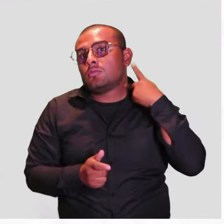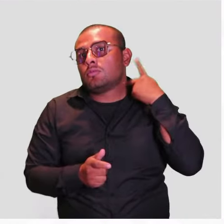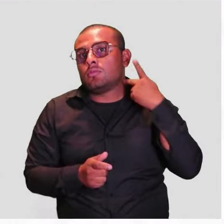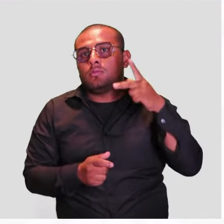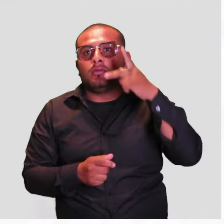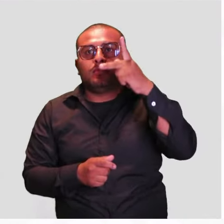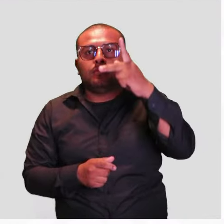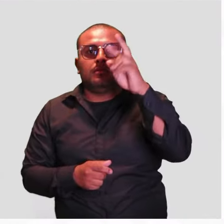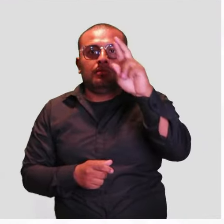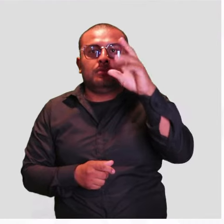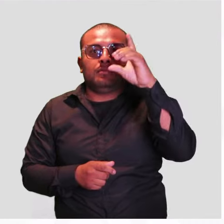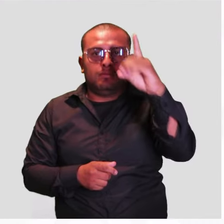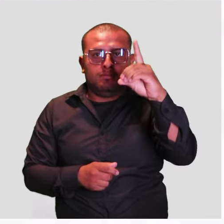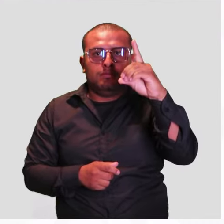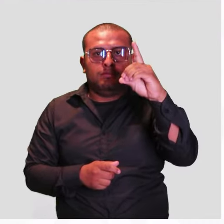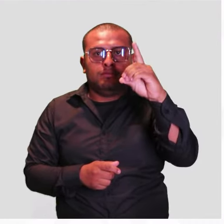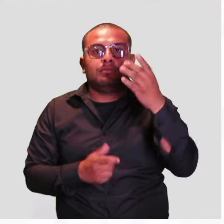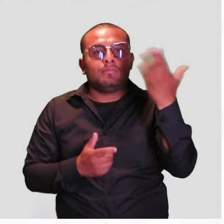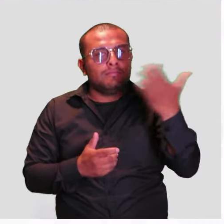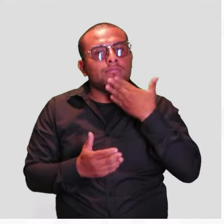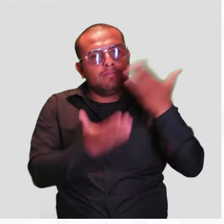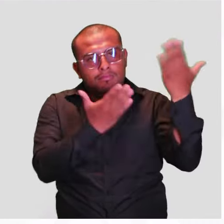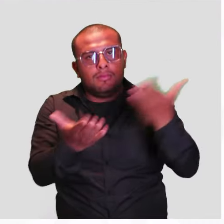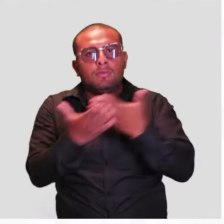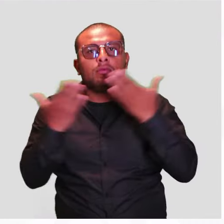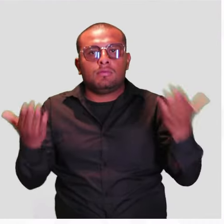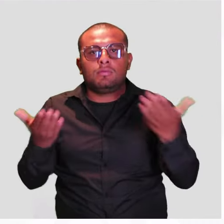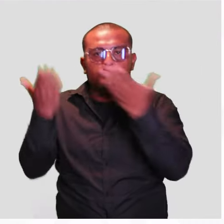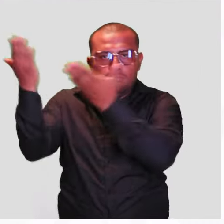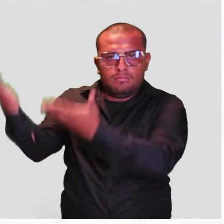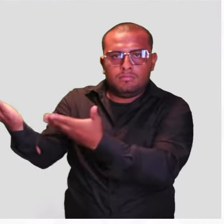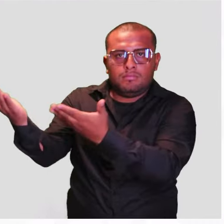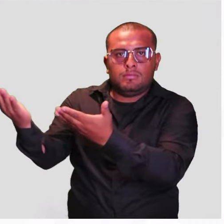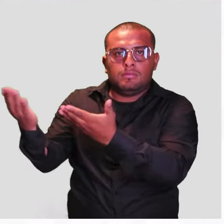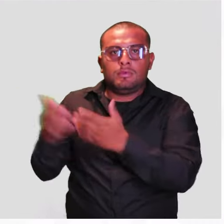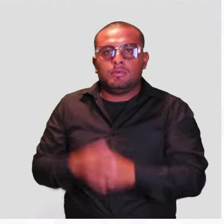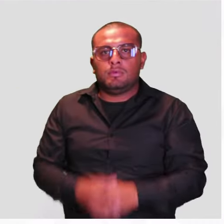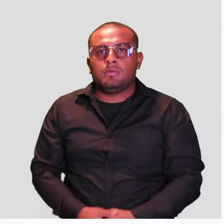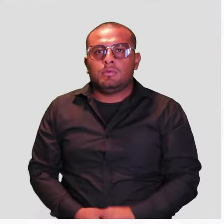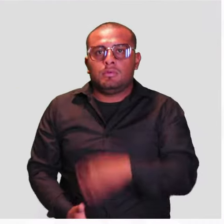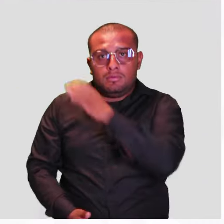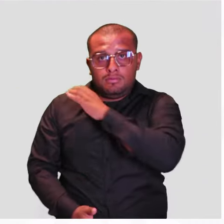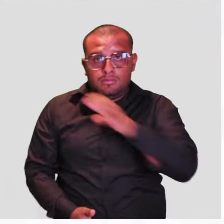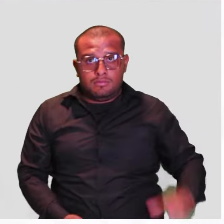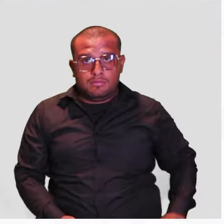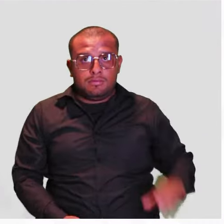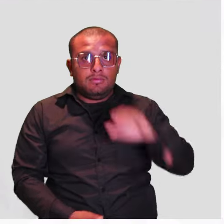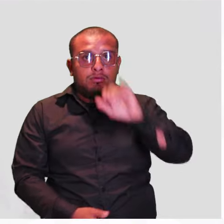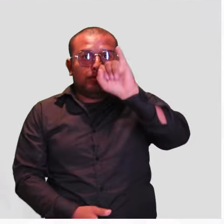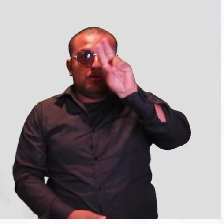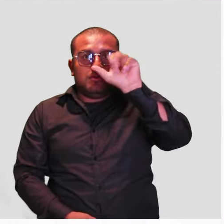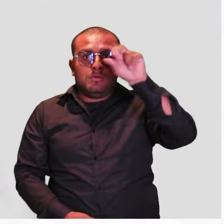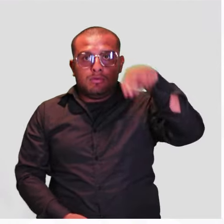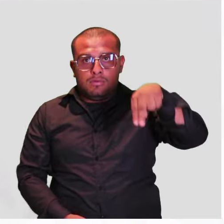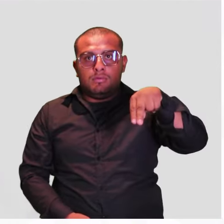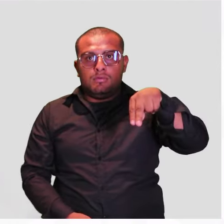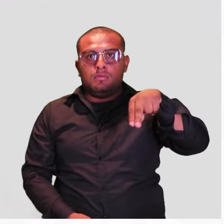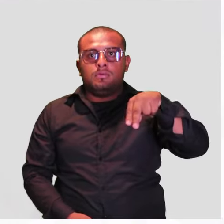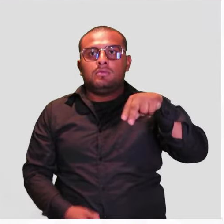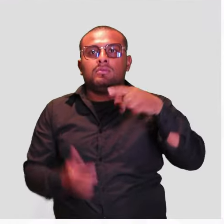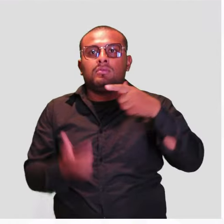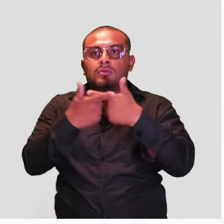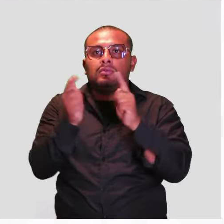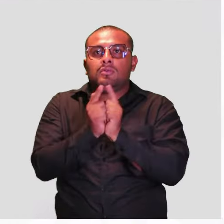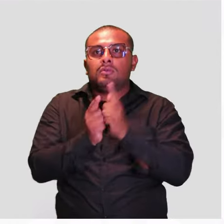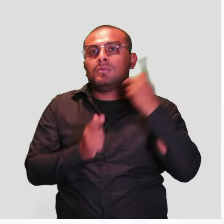el uso de la voz, de acuerdo al registro que están llevando a cabo en el chat las candidaturas, al candidato Juan Alvarado, candidato por los partidos Morena, PT